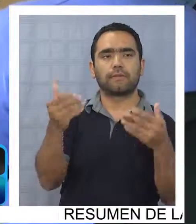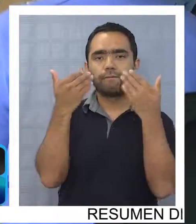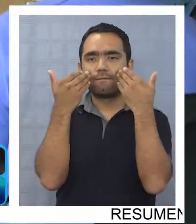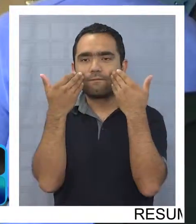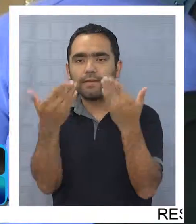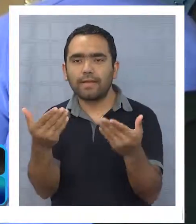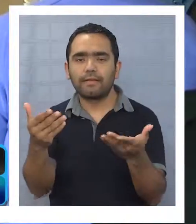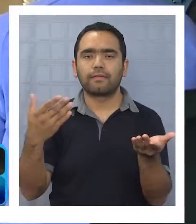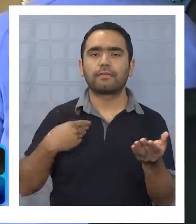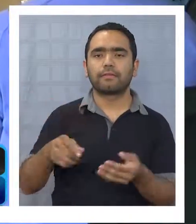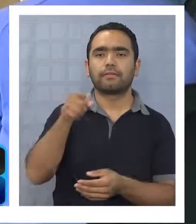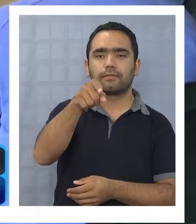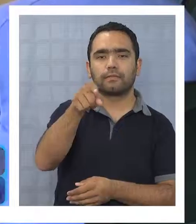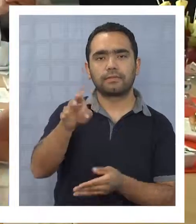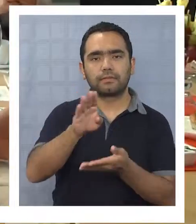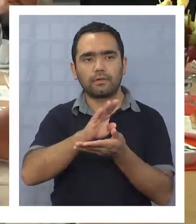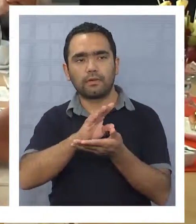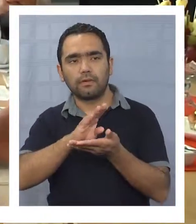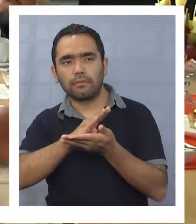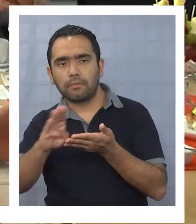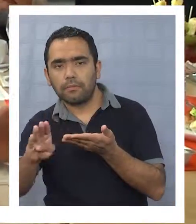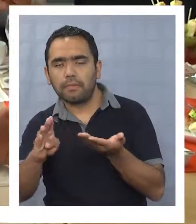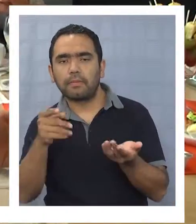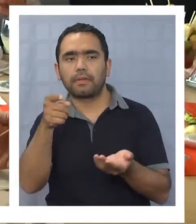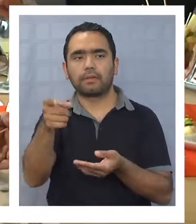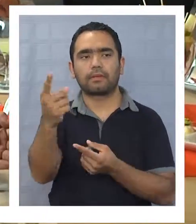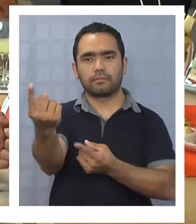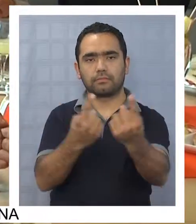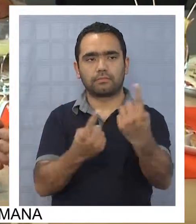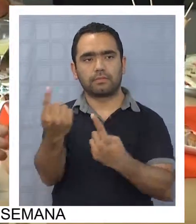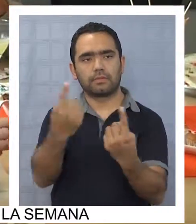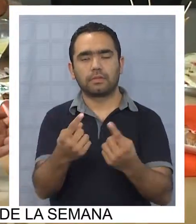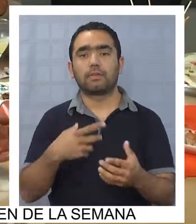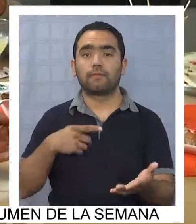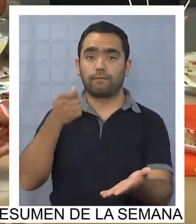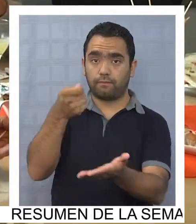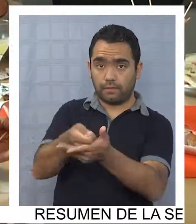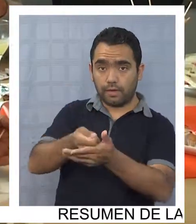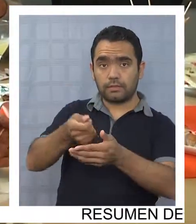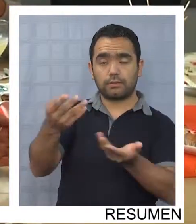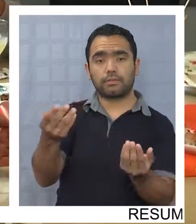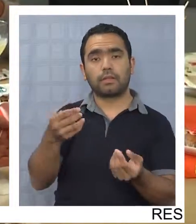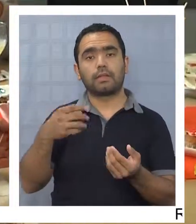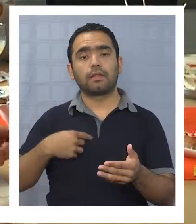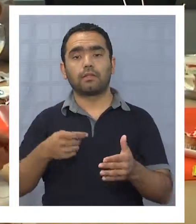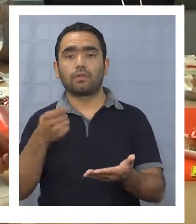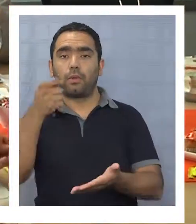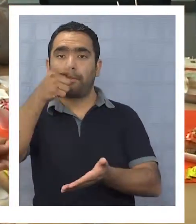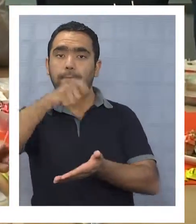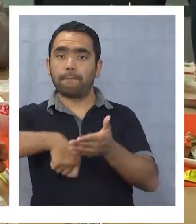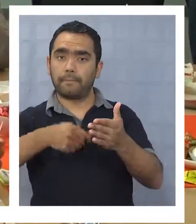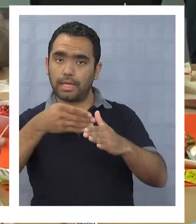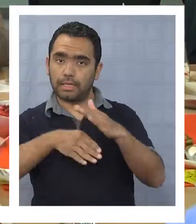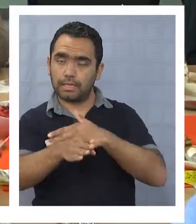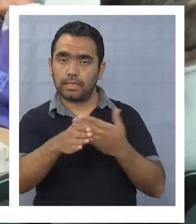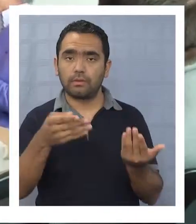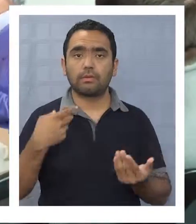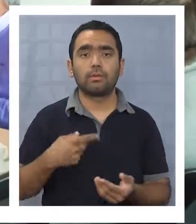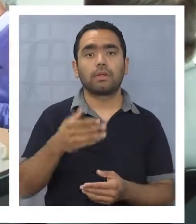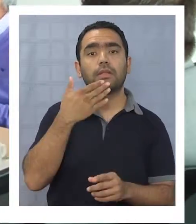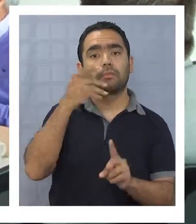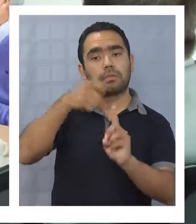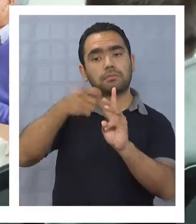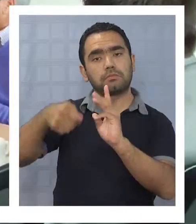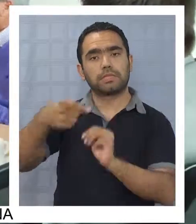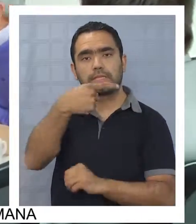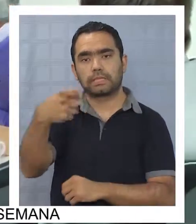entregada por la empresa a estudiantes con excelencia académica. El financiamiento comprende la matrícula y el arancel semestral en un 100